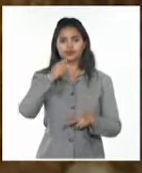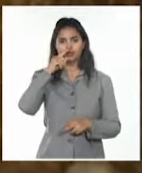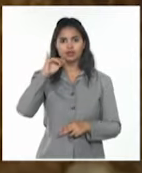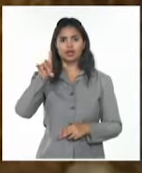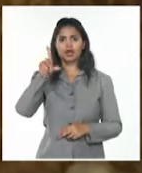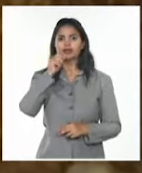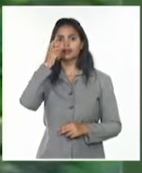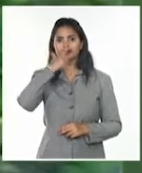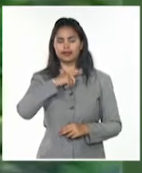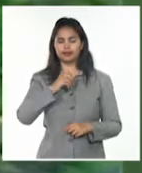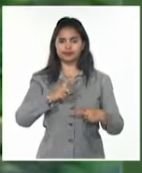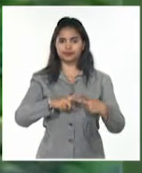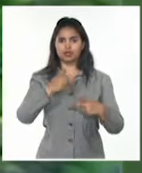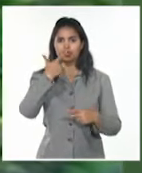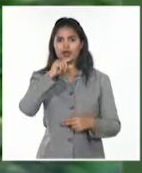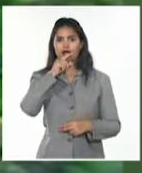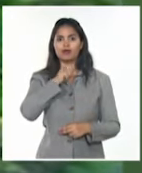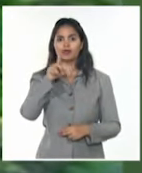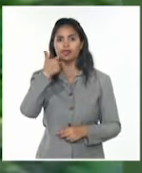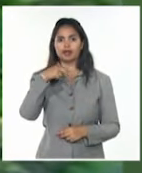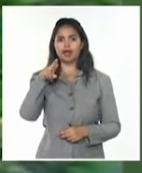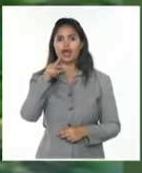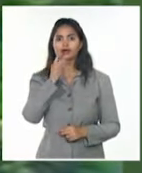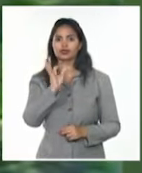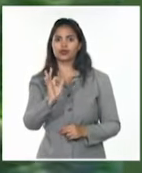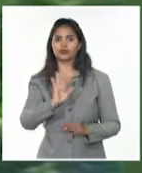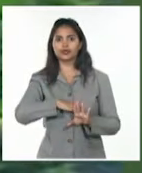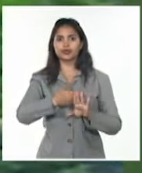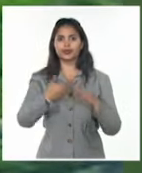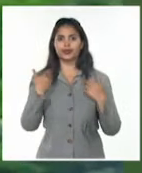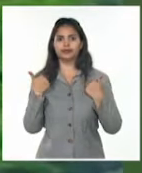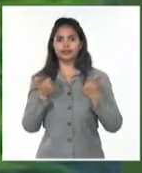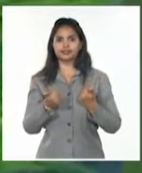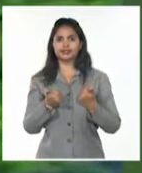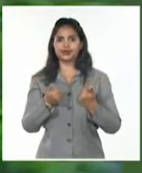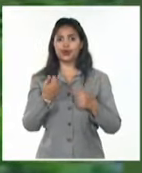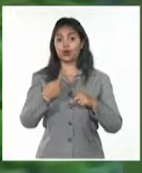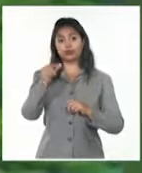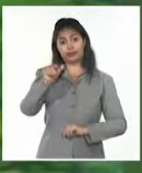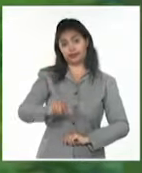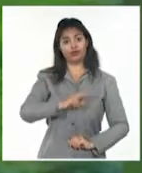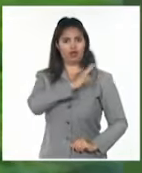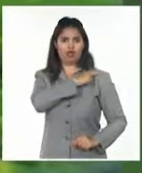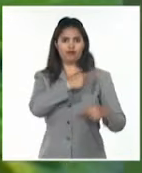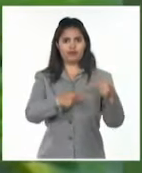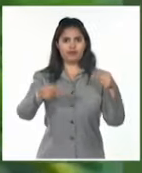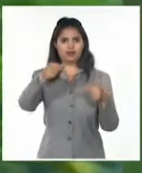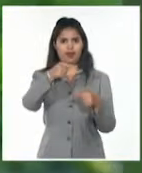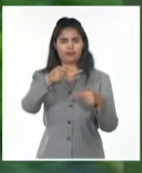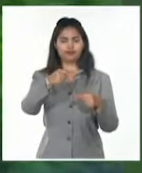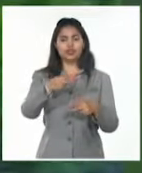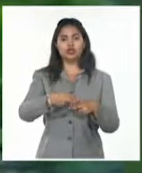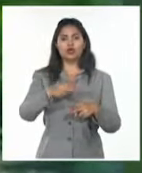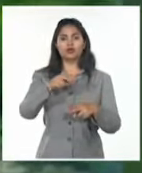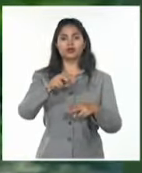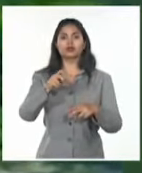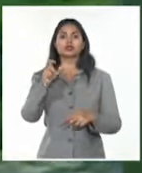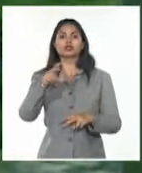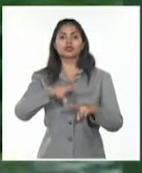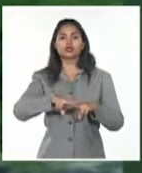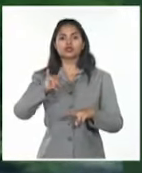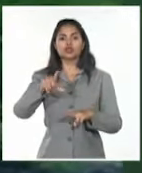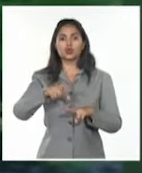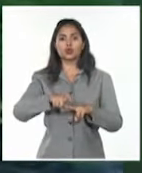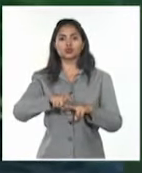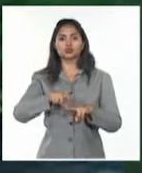y Abelardo Vidal y después tuvimos la dirección de Chucho er es decir ahí empezó ese proceso a